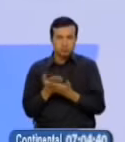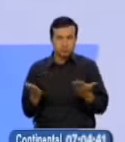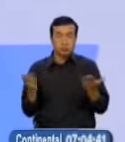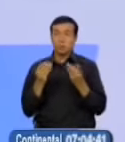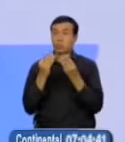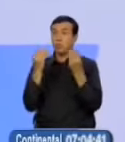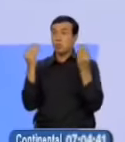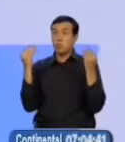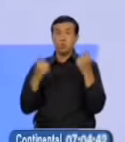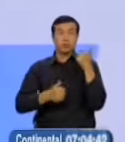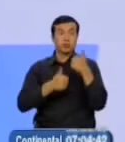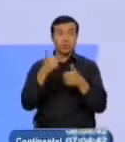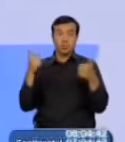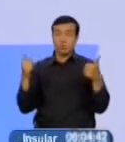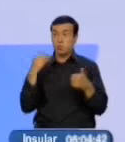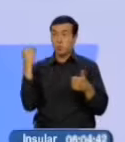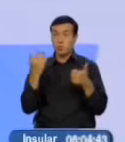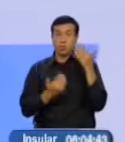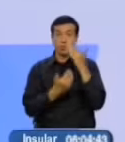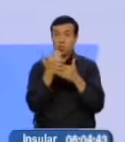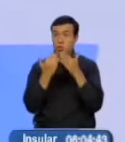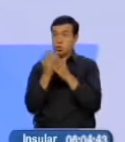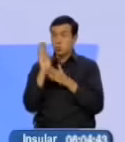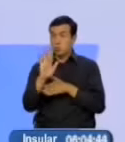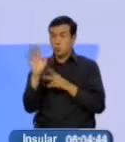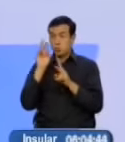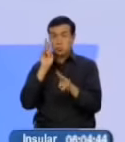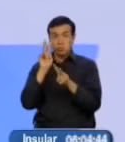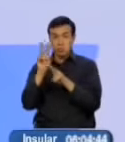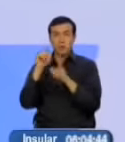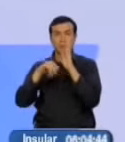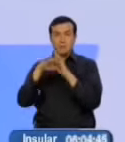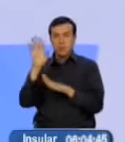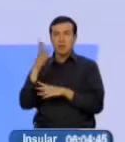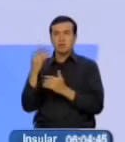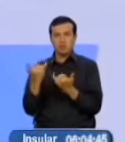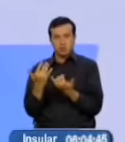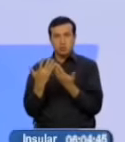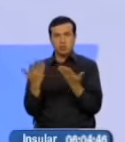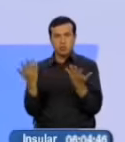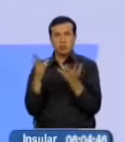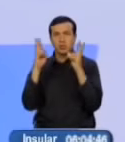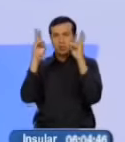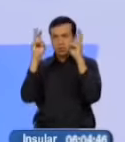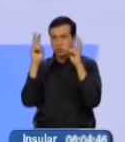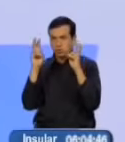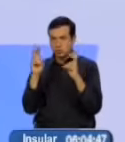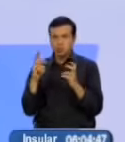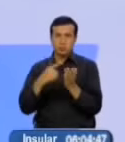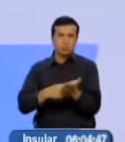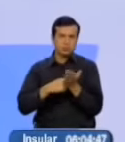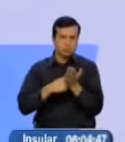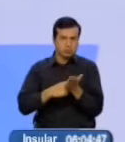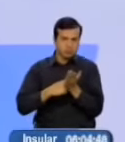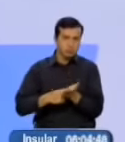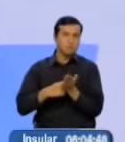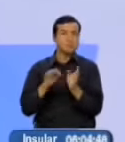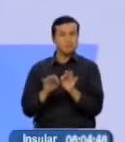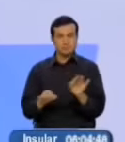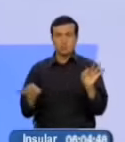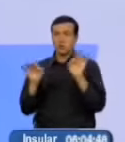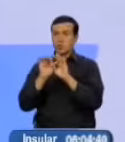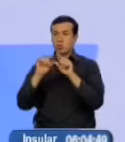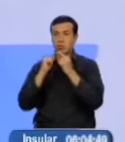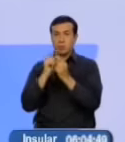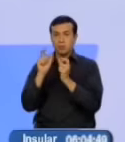gran cantidad de cuadros jóvenes. Hay una mirada, me parece, también mucho más actualizada sobre los temas que se deben poner en debate. Un grupo